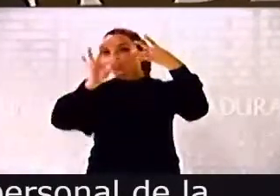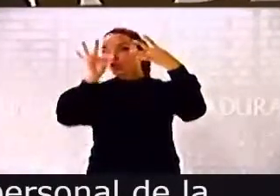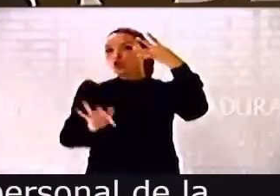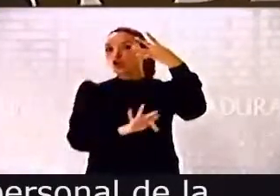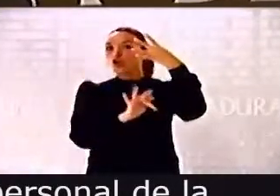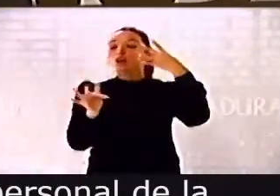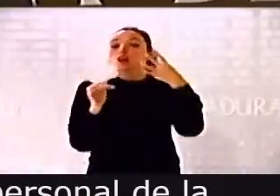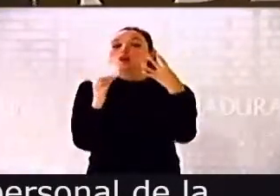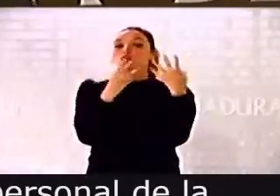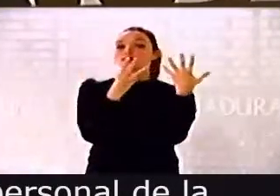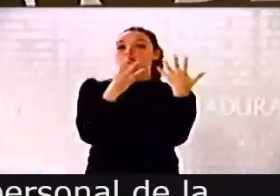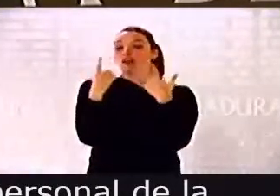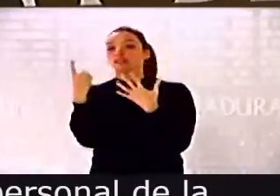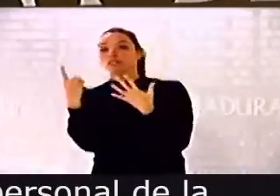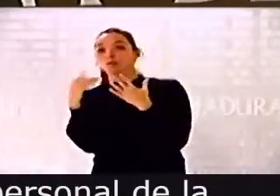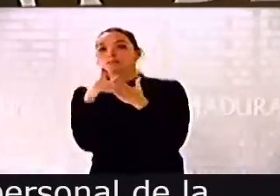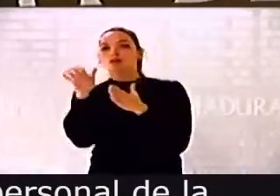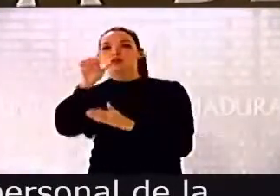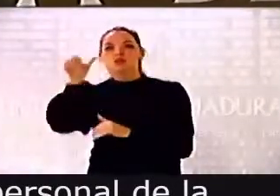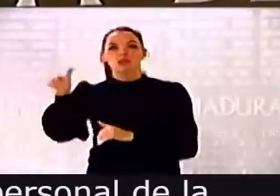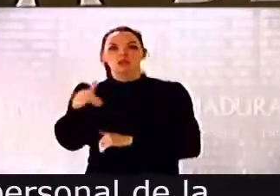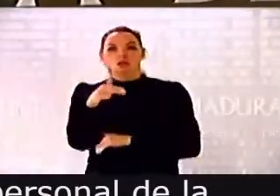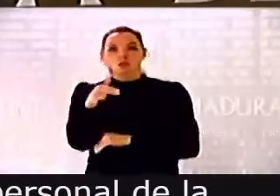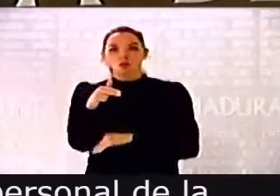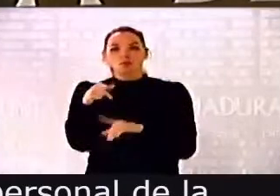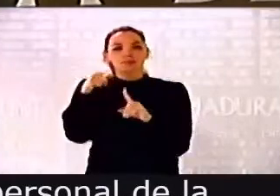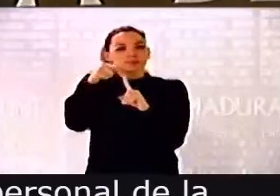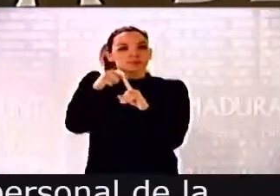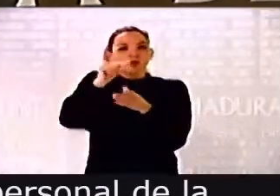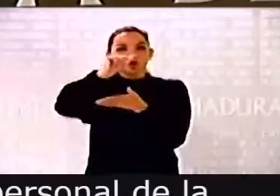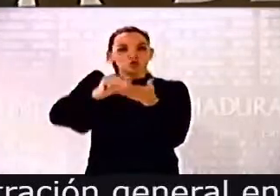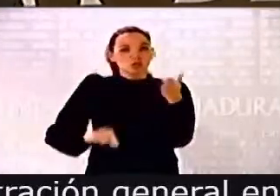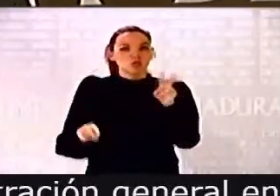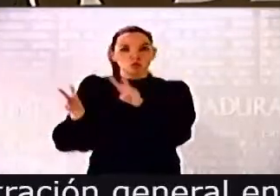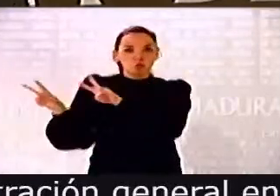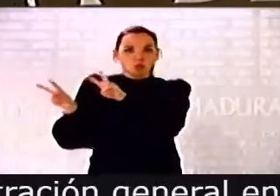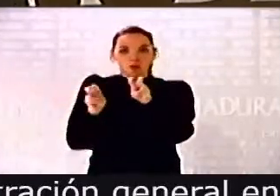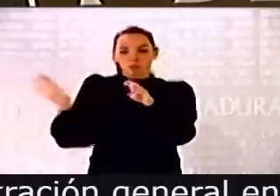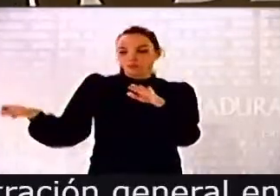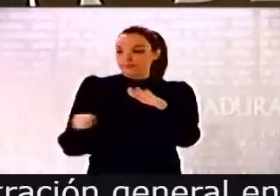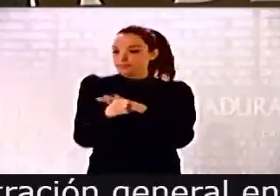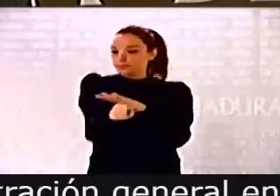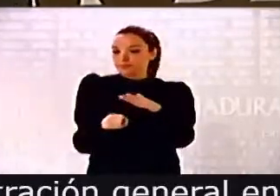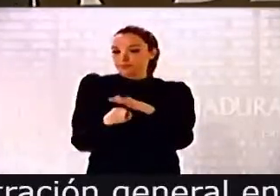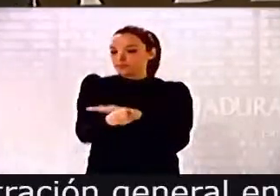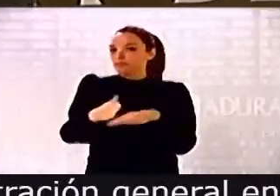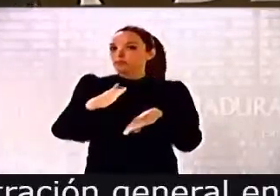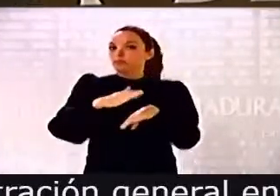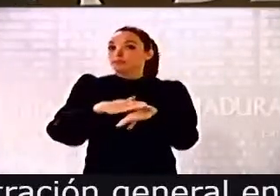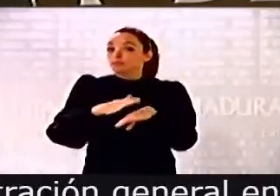de euros que hemos invertido en nuevas contrataciones con motivo de la COVID-19.